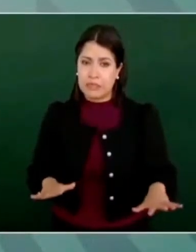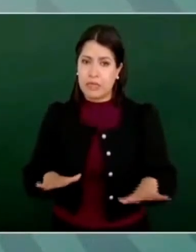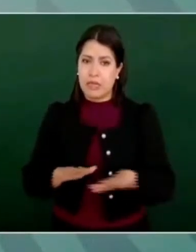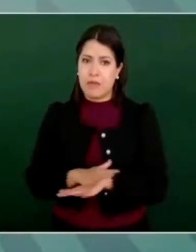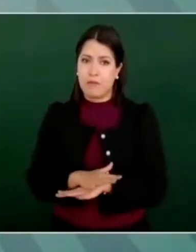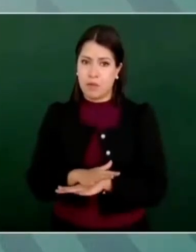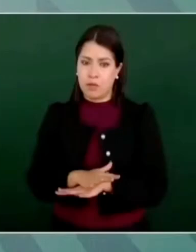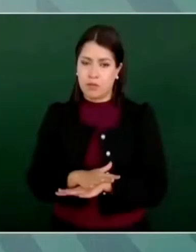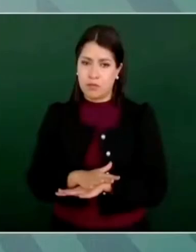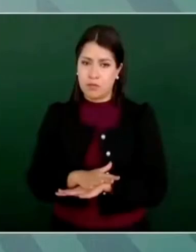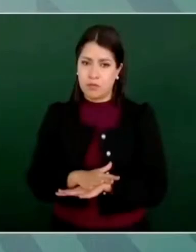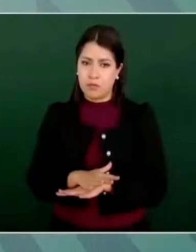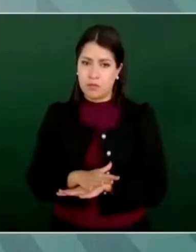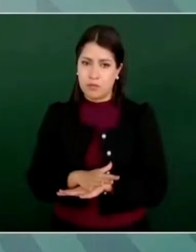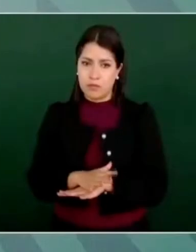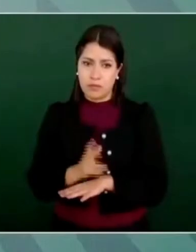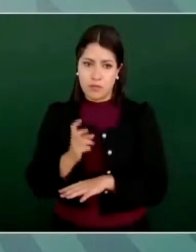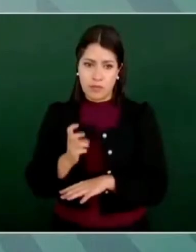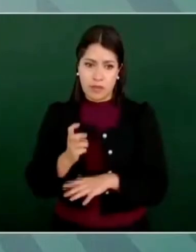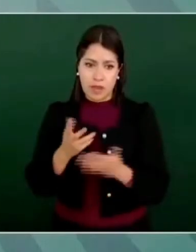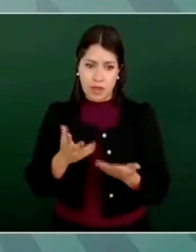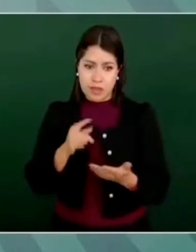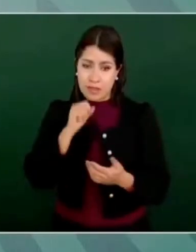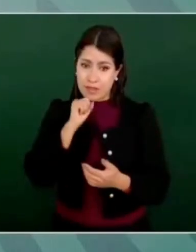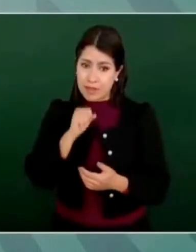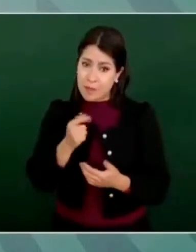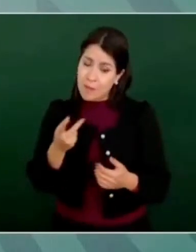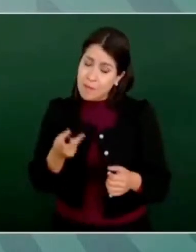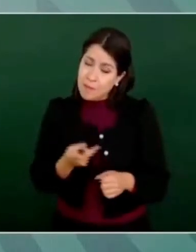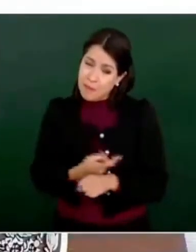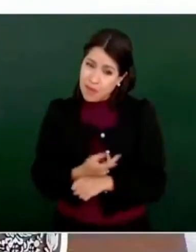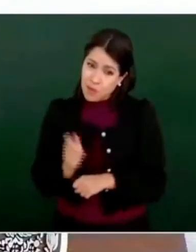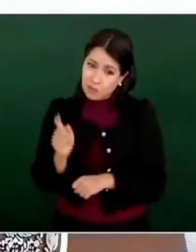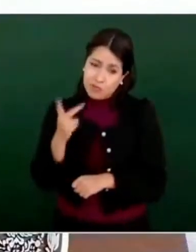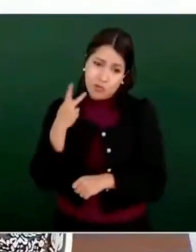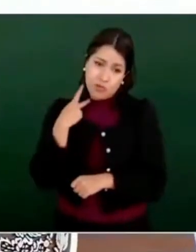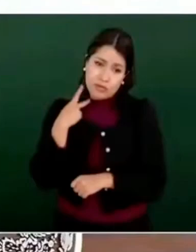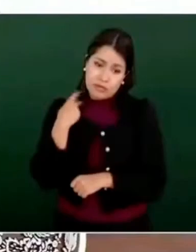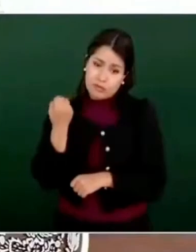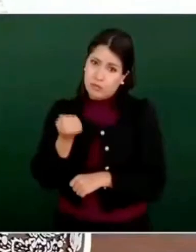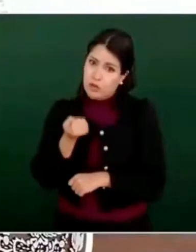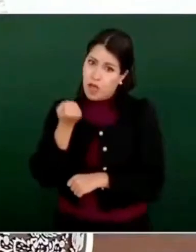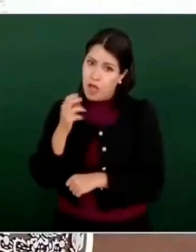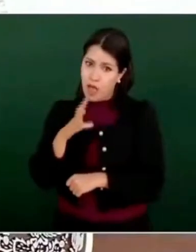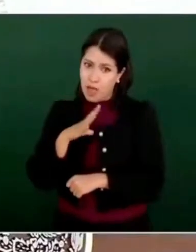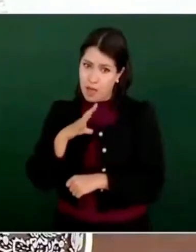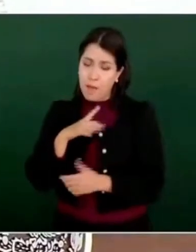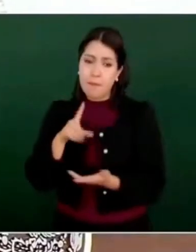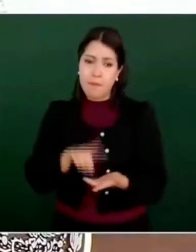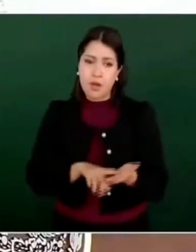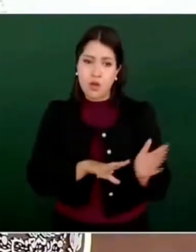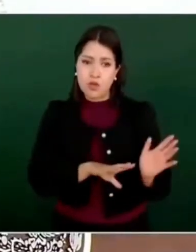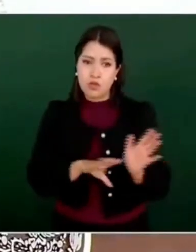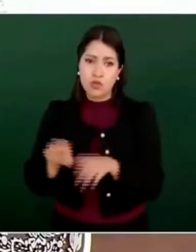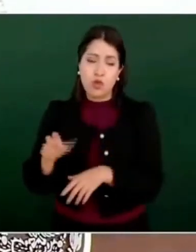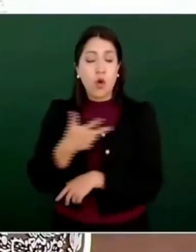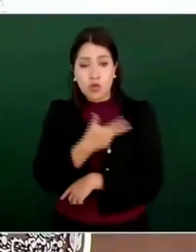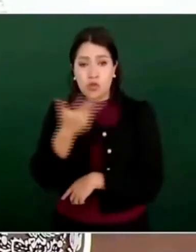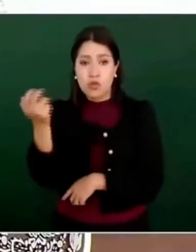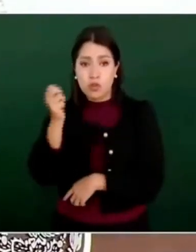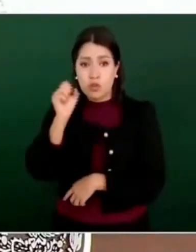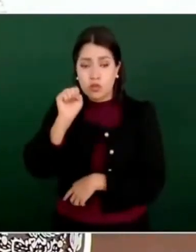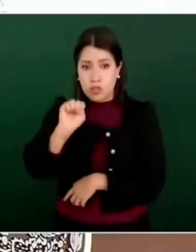que interviene mucho en política la suerte. En abril de 1865, el gobierno del